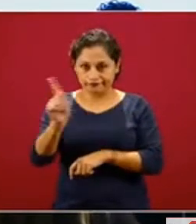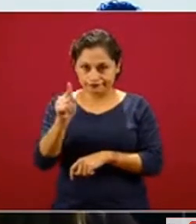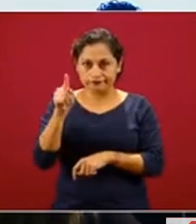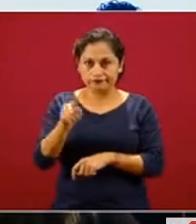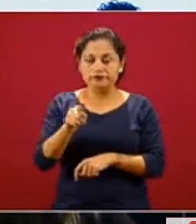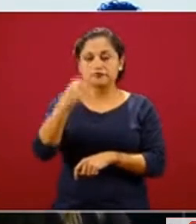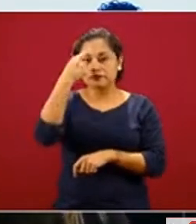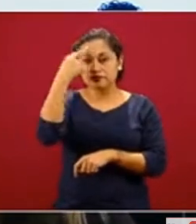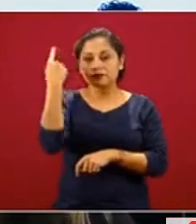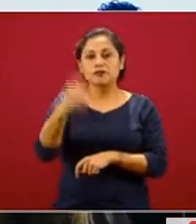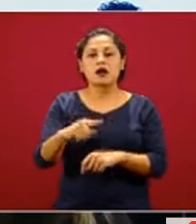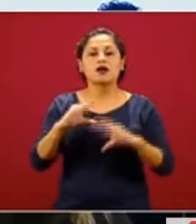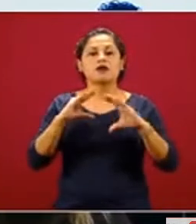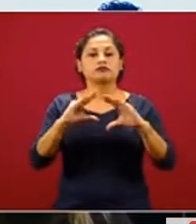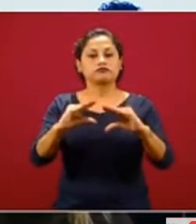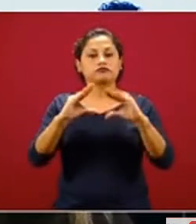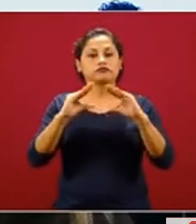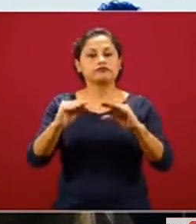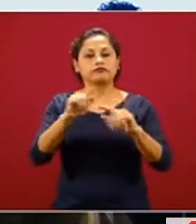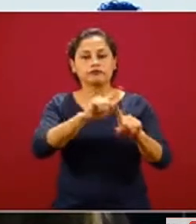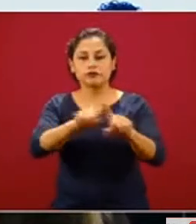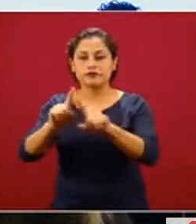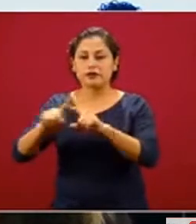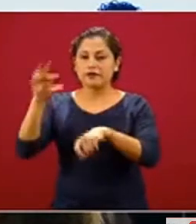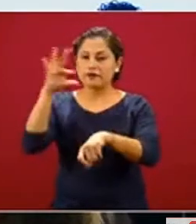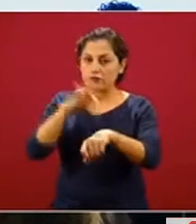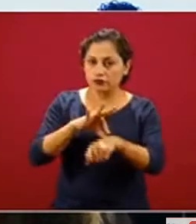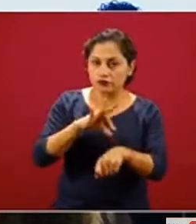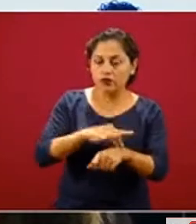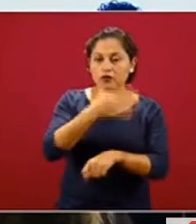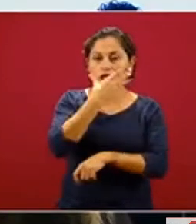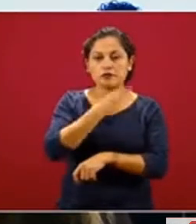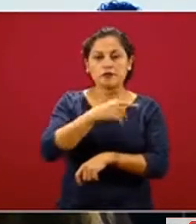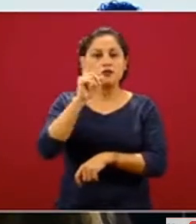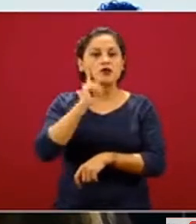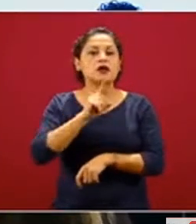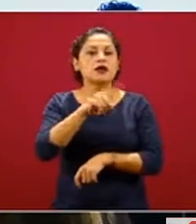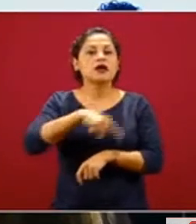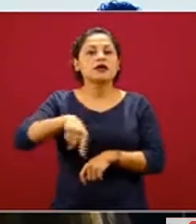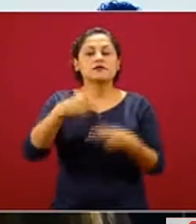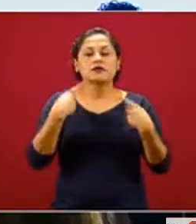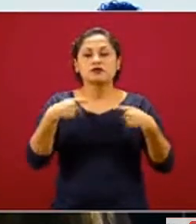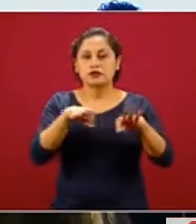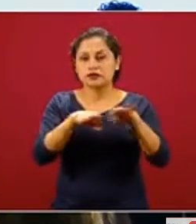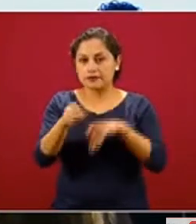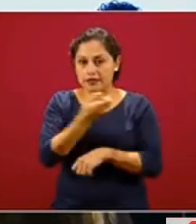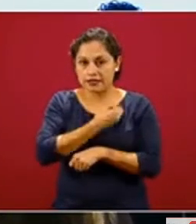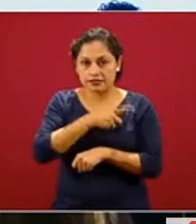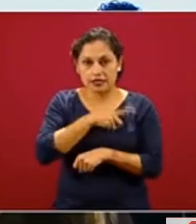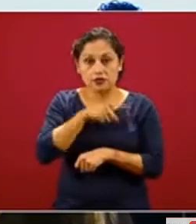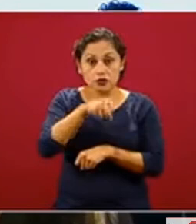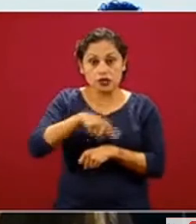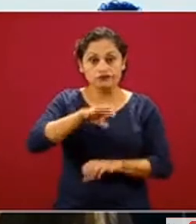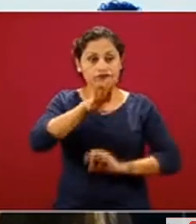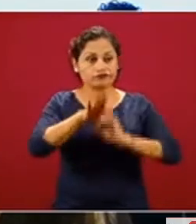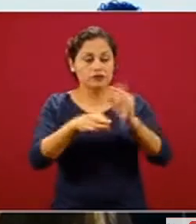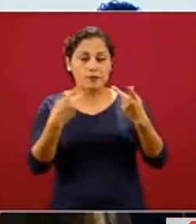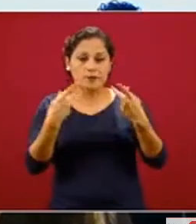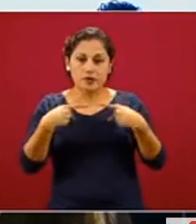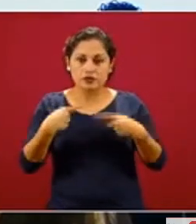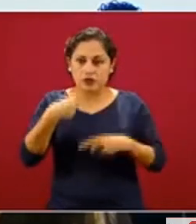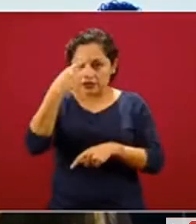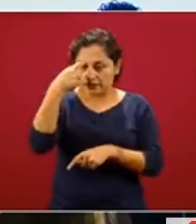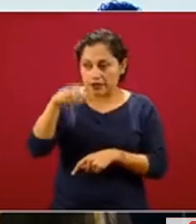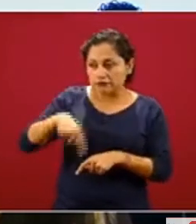al primer nivel de atención, a todos los médicos y personal de salud del primer nivel de atención, para reforzar los